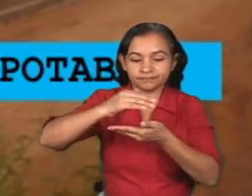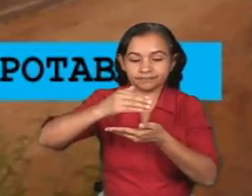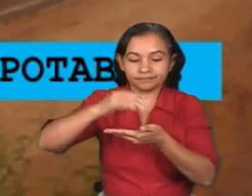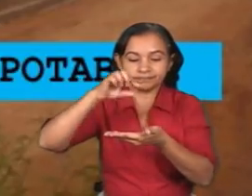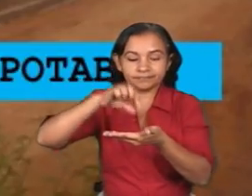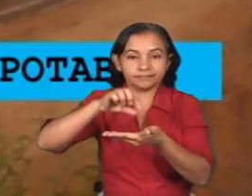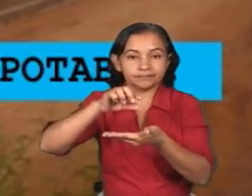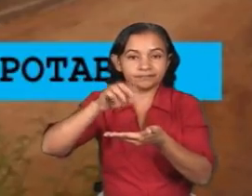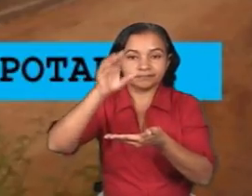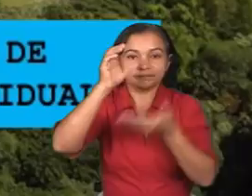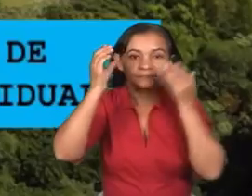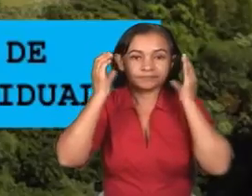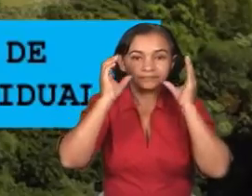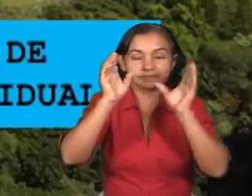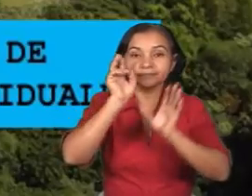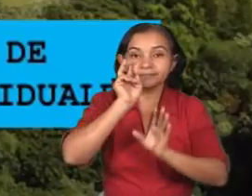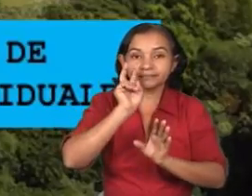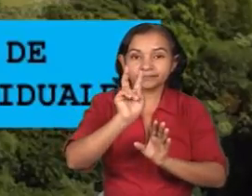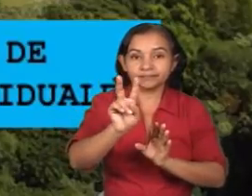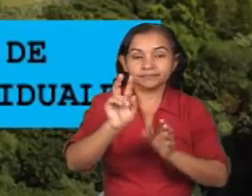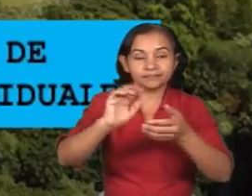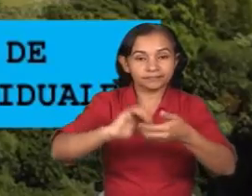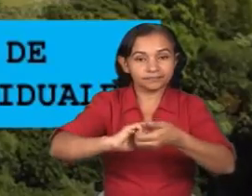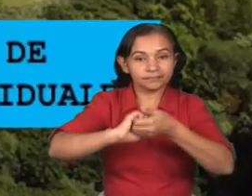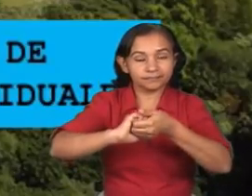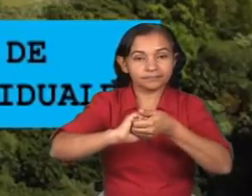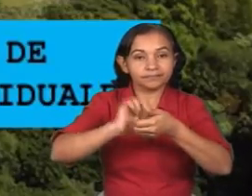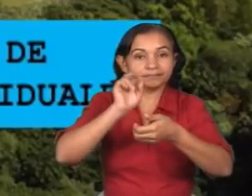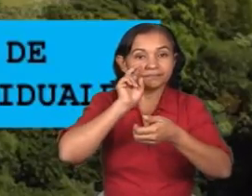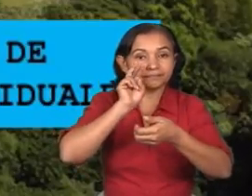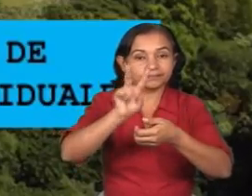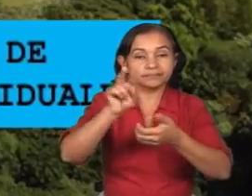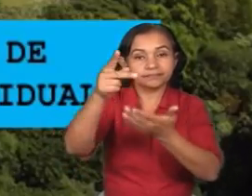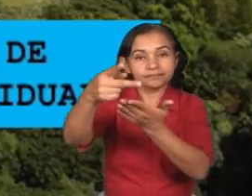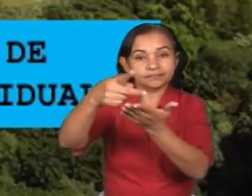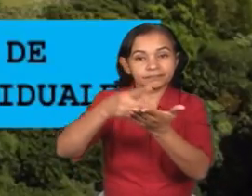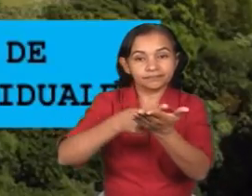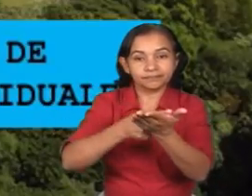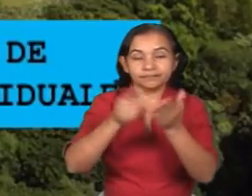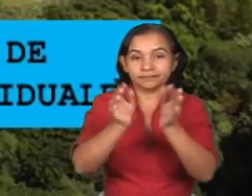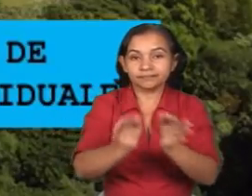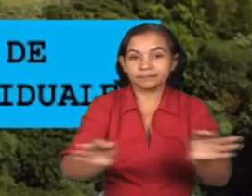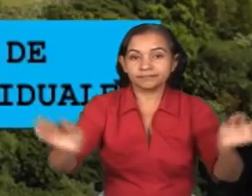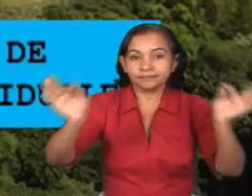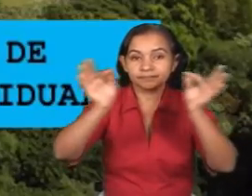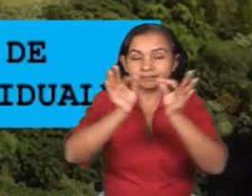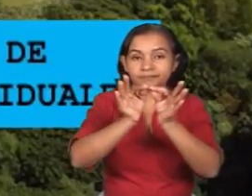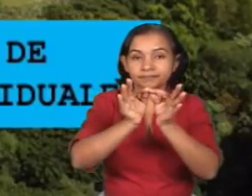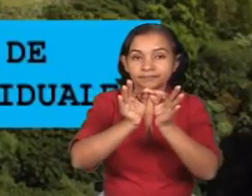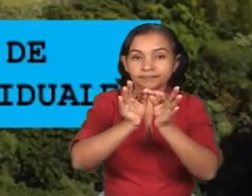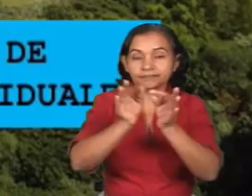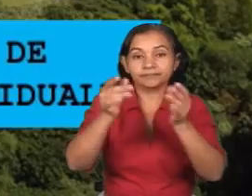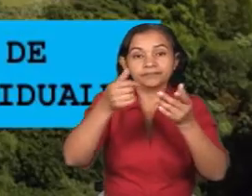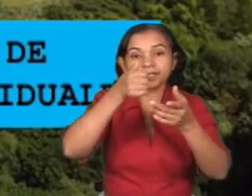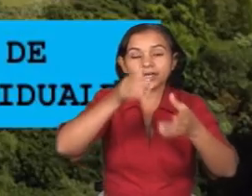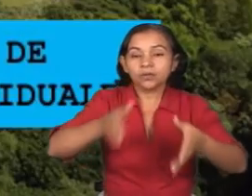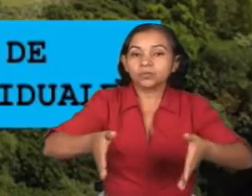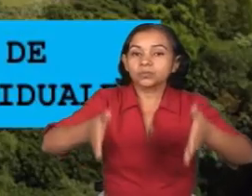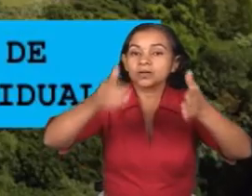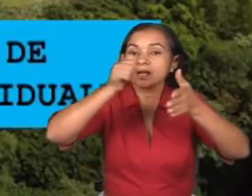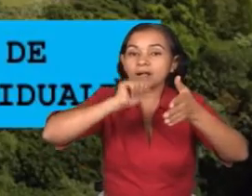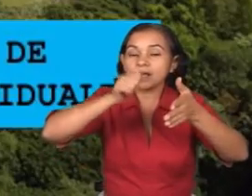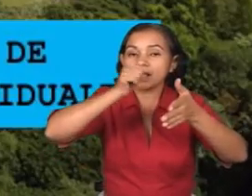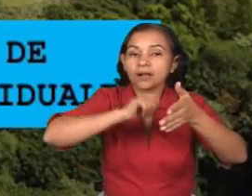sucesivamente, ahí van a poder estar viendo nuestros amigos televidentes ese proyecto emblemático de Elmer, mira, la planta de tratamiento de aguas